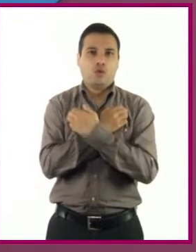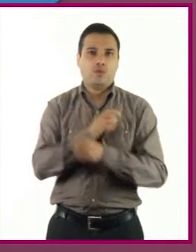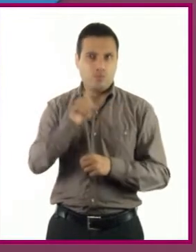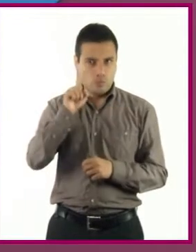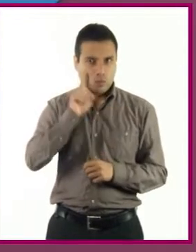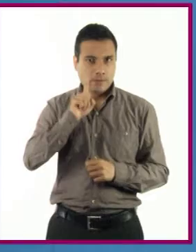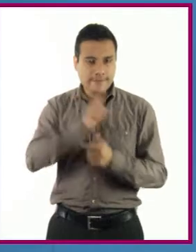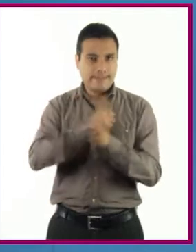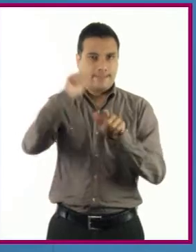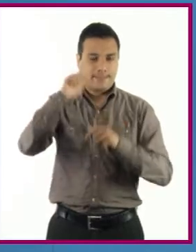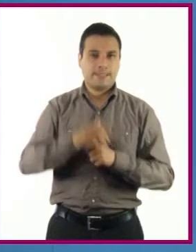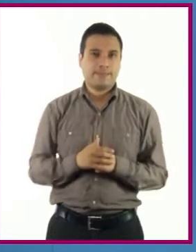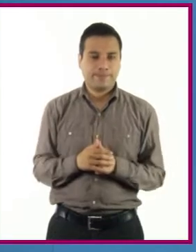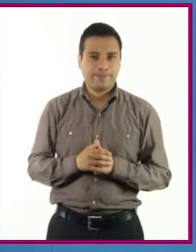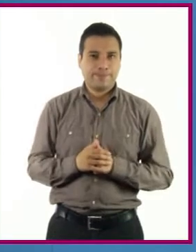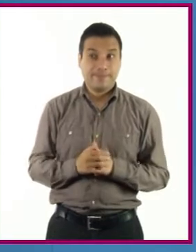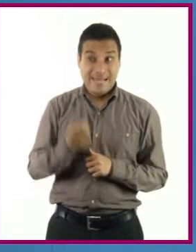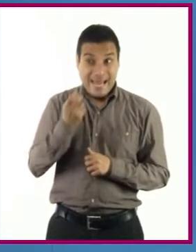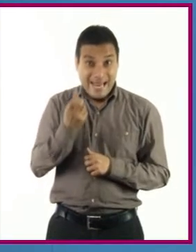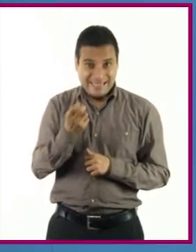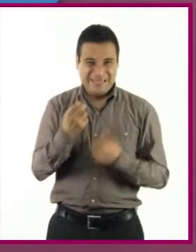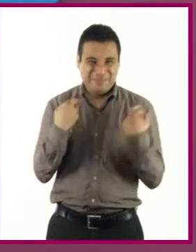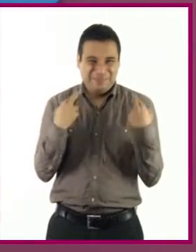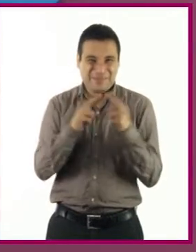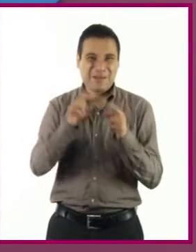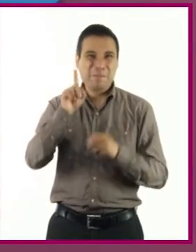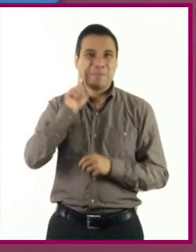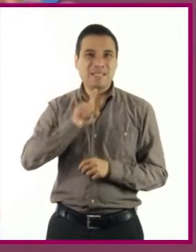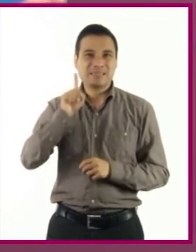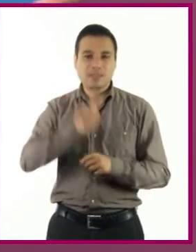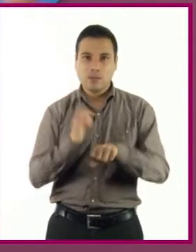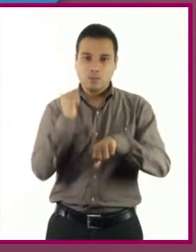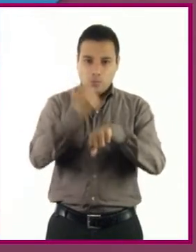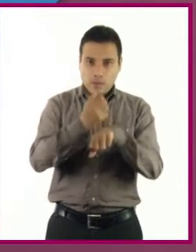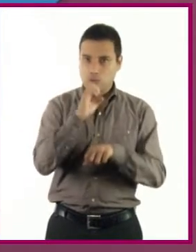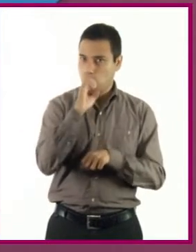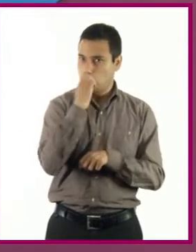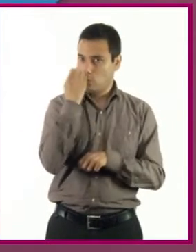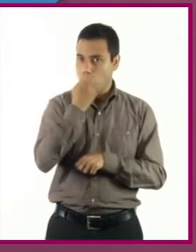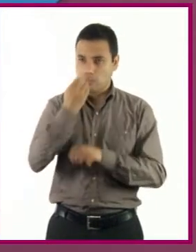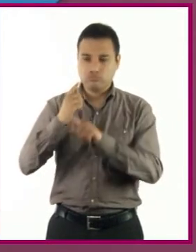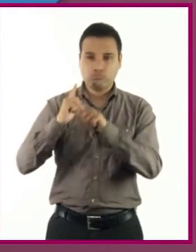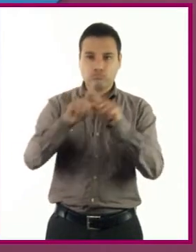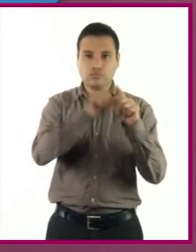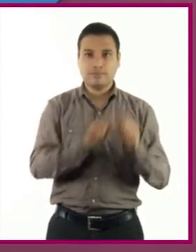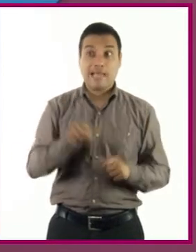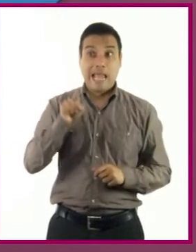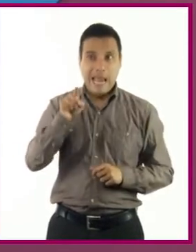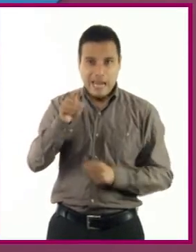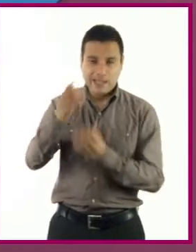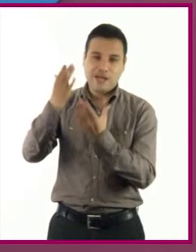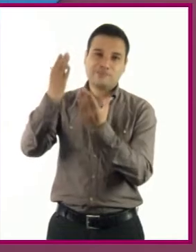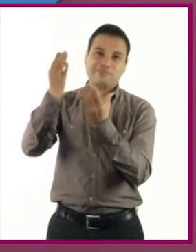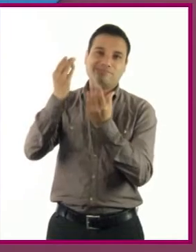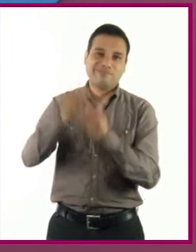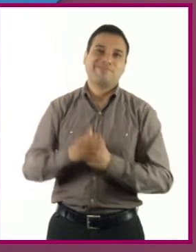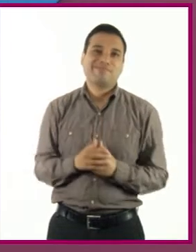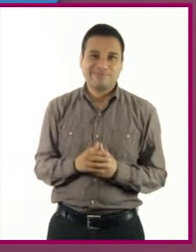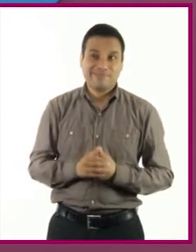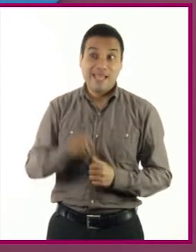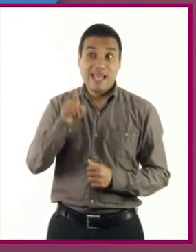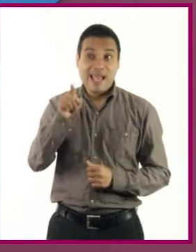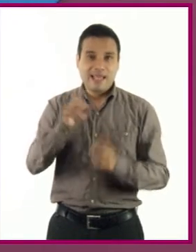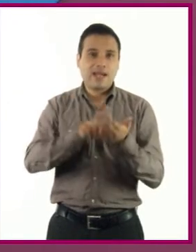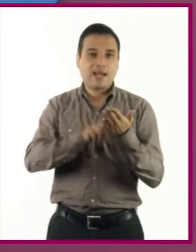de las mujeres. La maestra Cetina fundó escuelas, en una de las cuales fue mi maestra, y también publicó